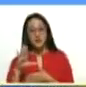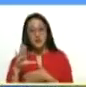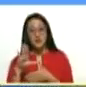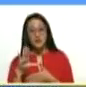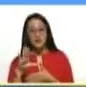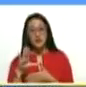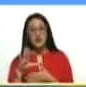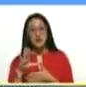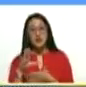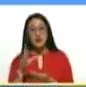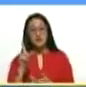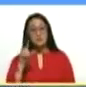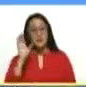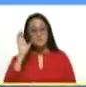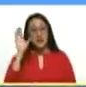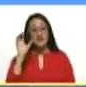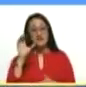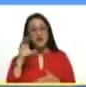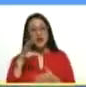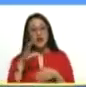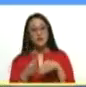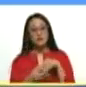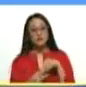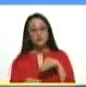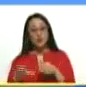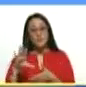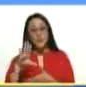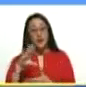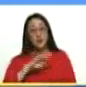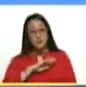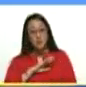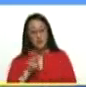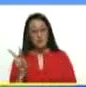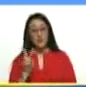y a su patria en Sudamérica, que es Venezuela.